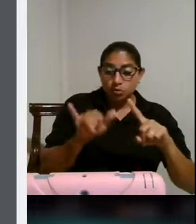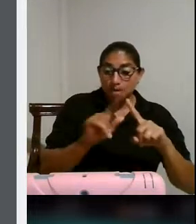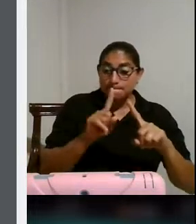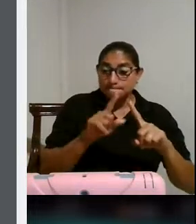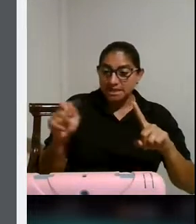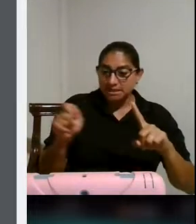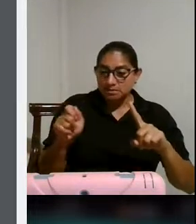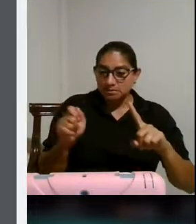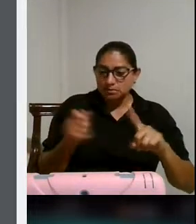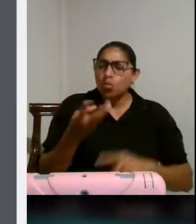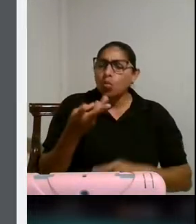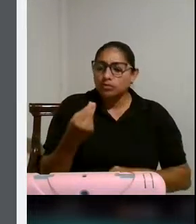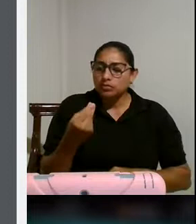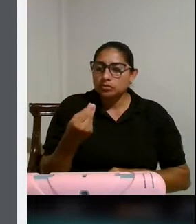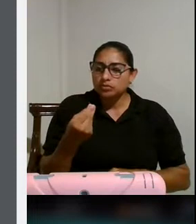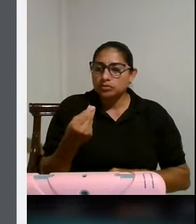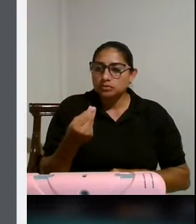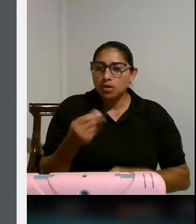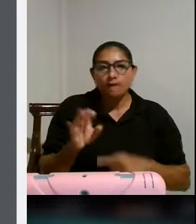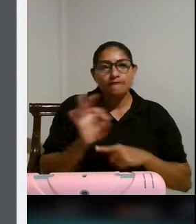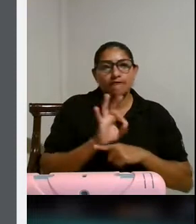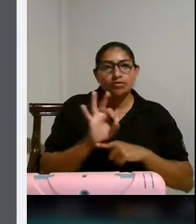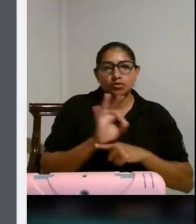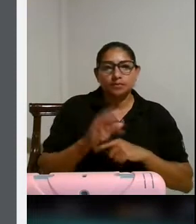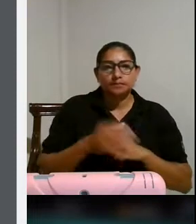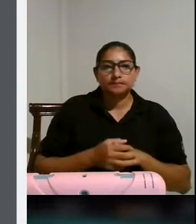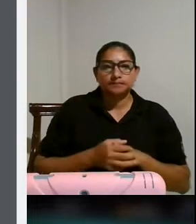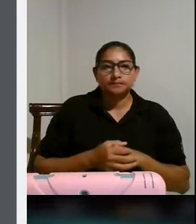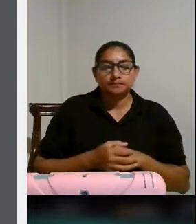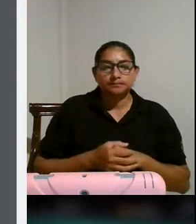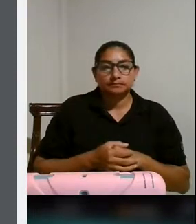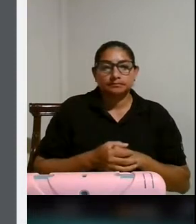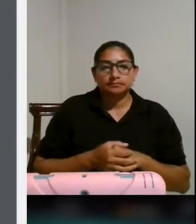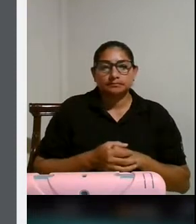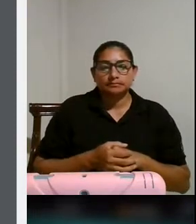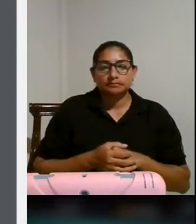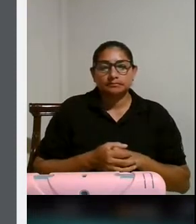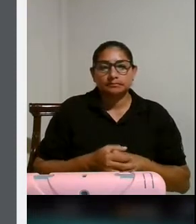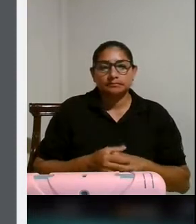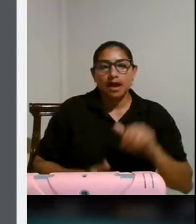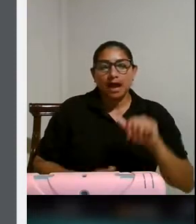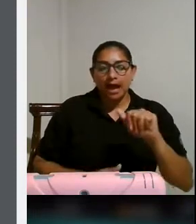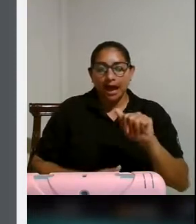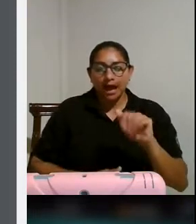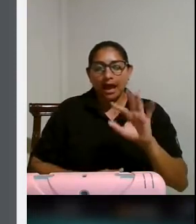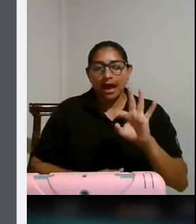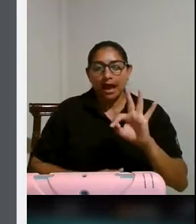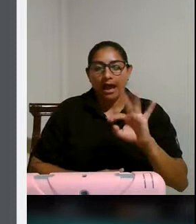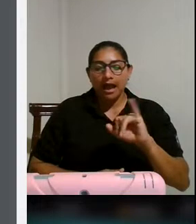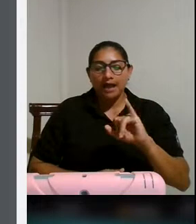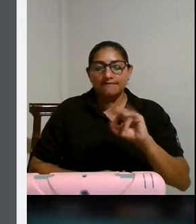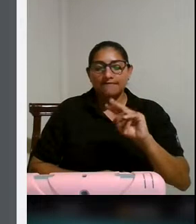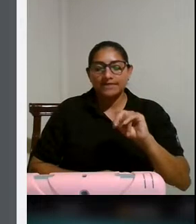por esta función que se llama una función afín.